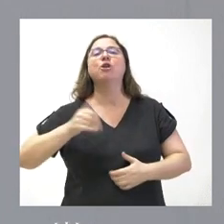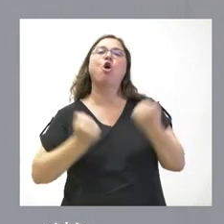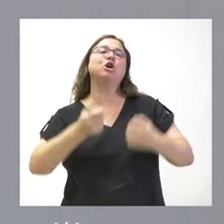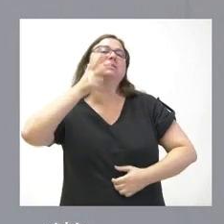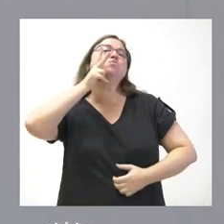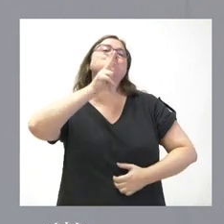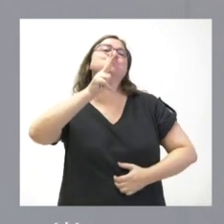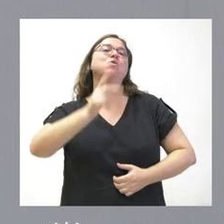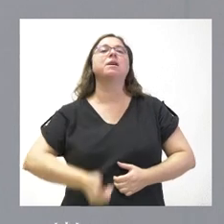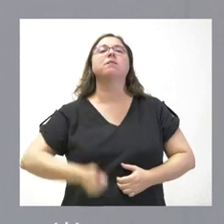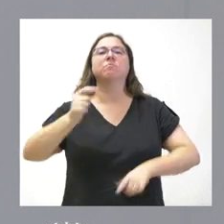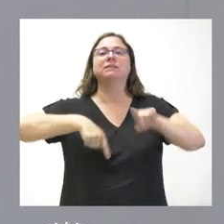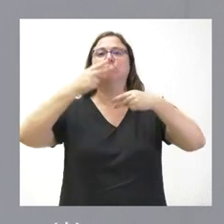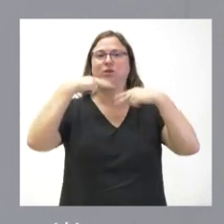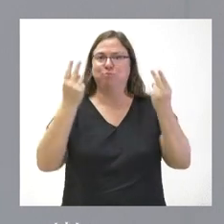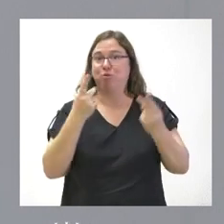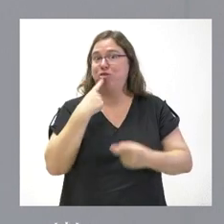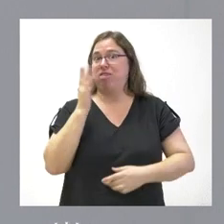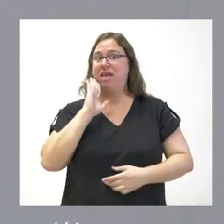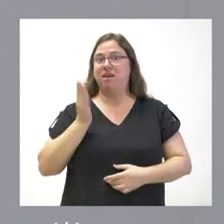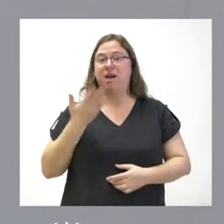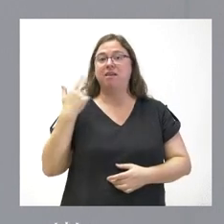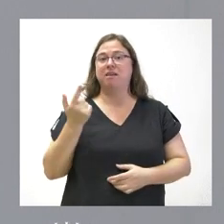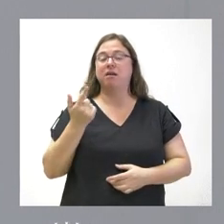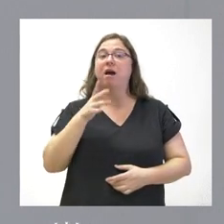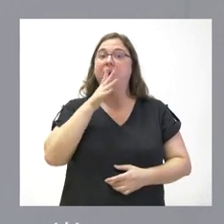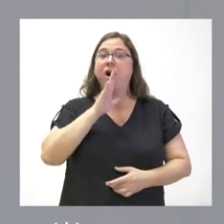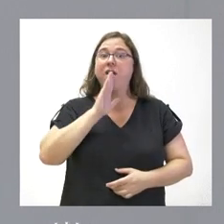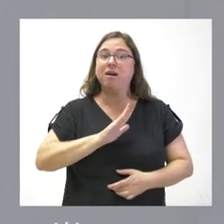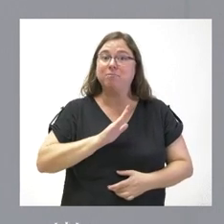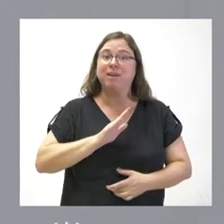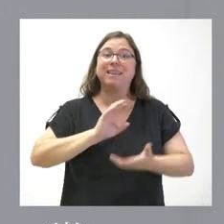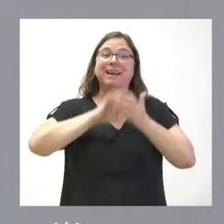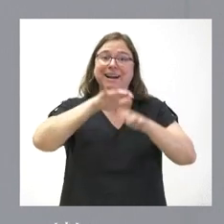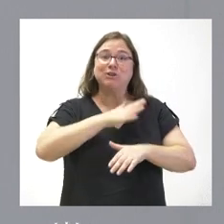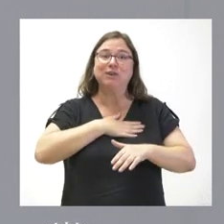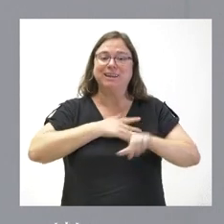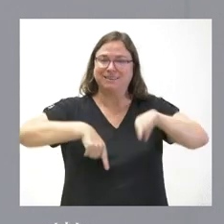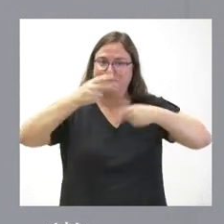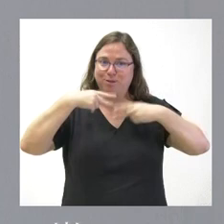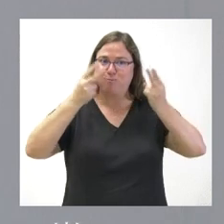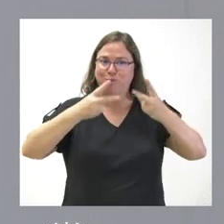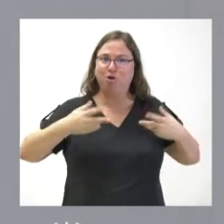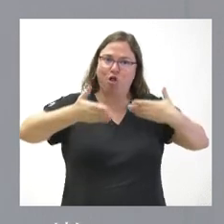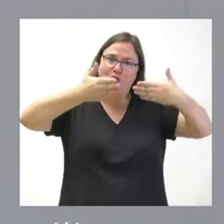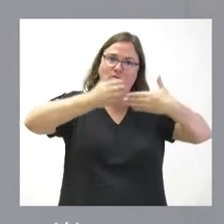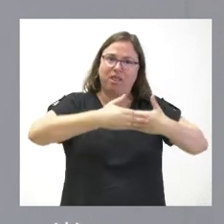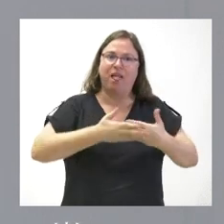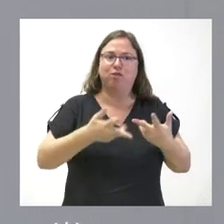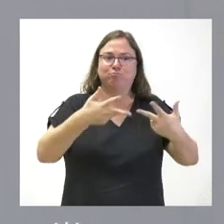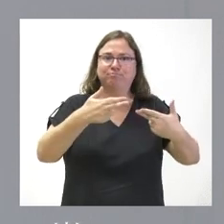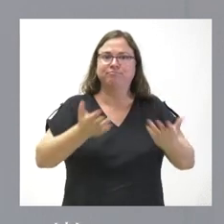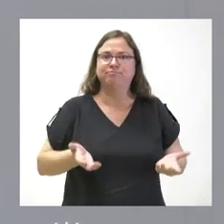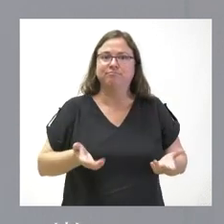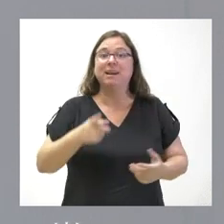más transporte público y ahora parece que en Castilla de León quiere cerrar tramos del transporte público Por cierto que en Castilla de León el año 2023